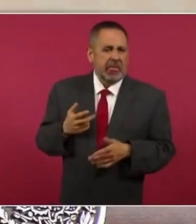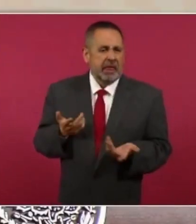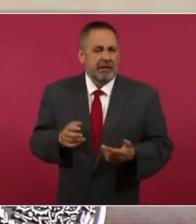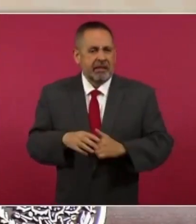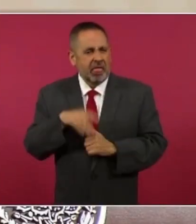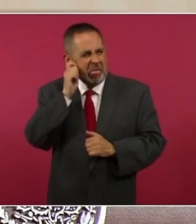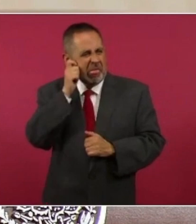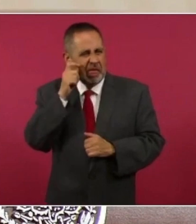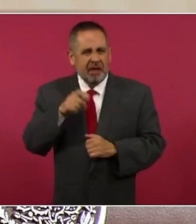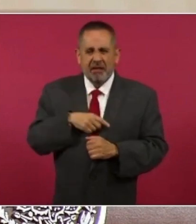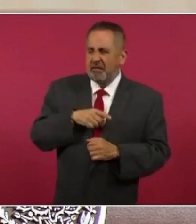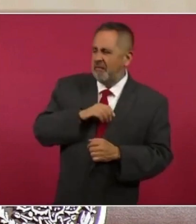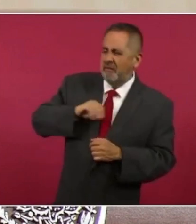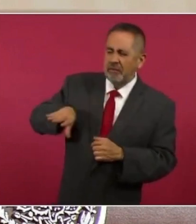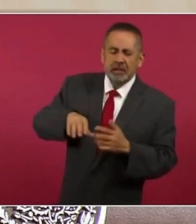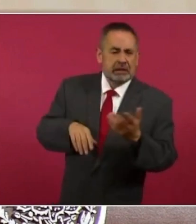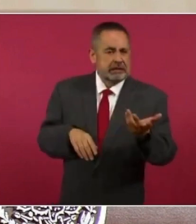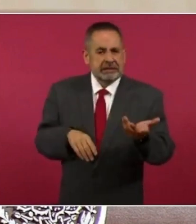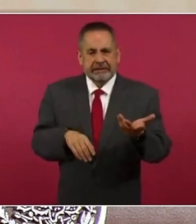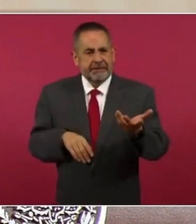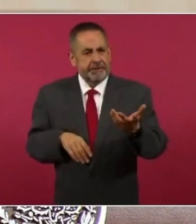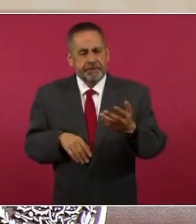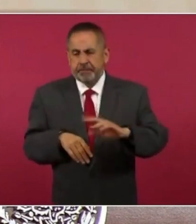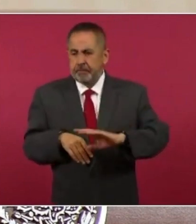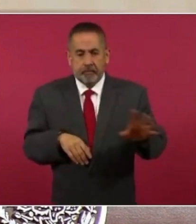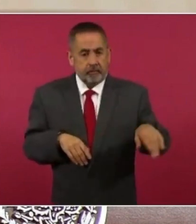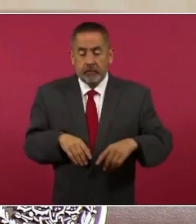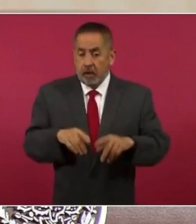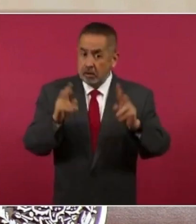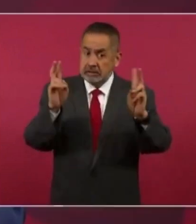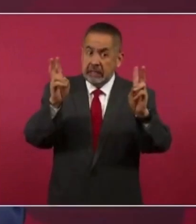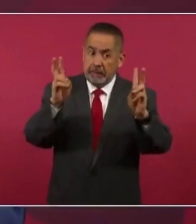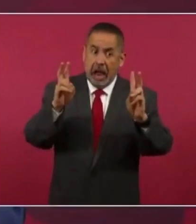en un tema muy delicado